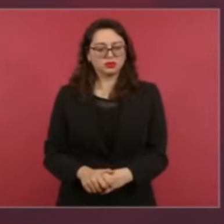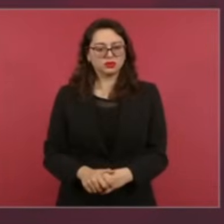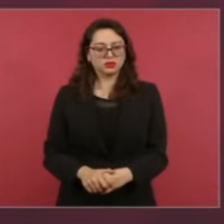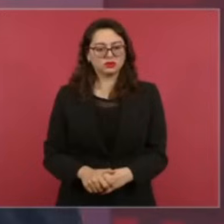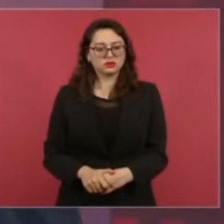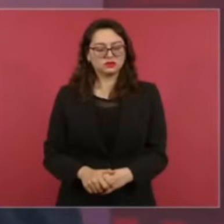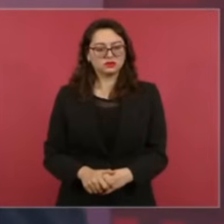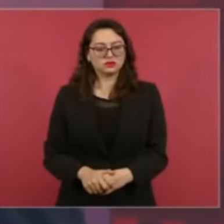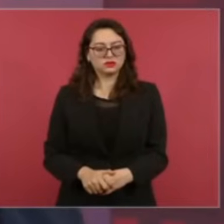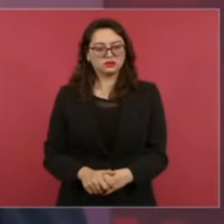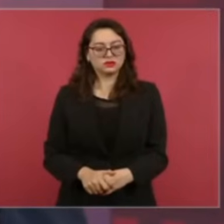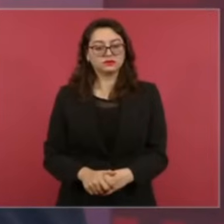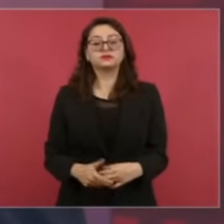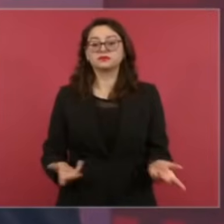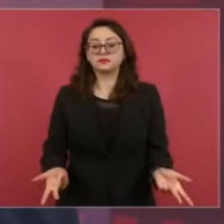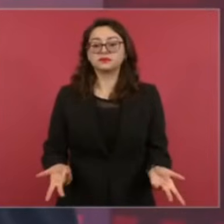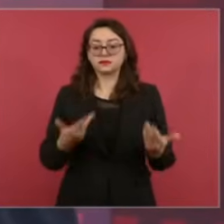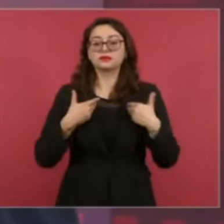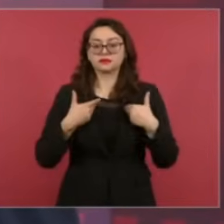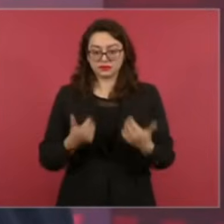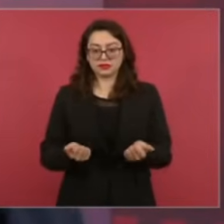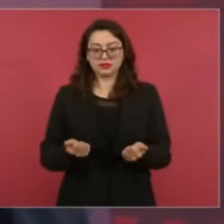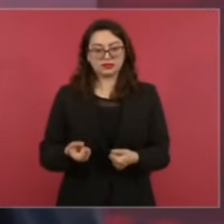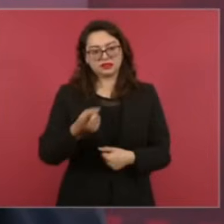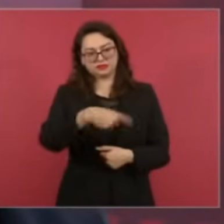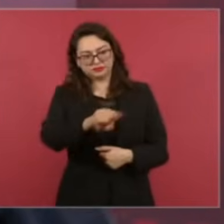estén en contra, pero que los periodistas,